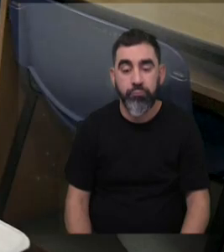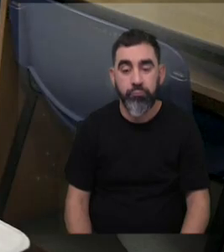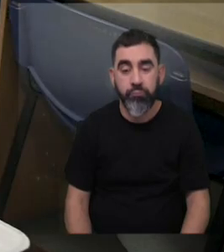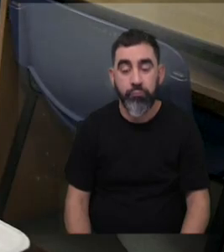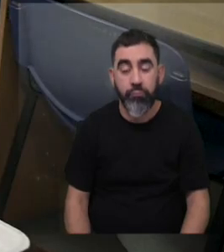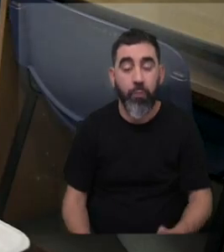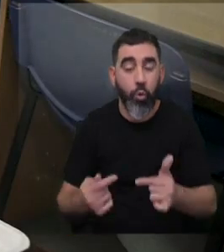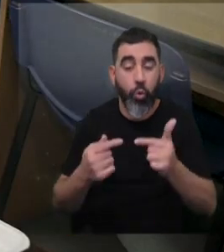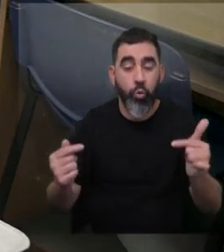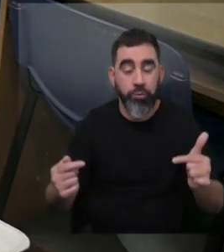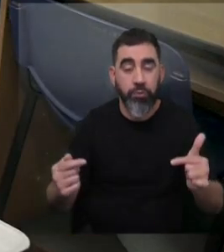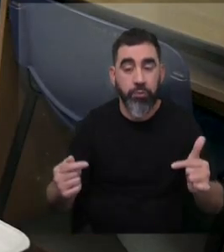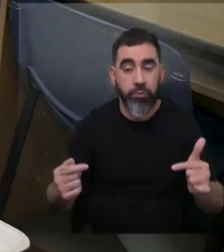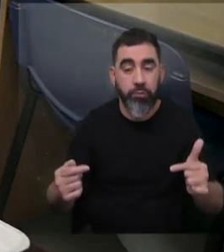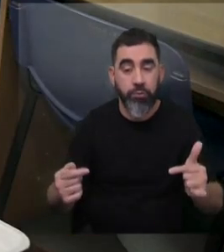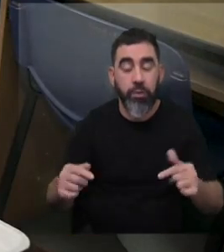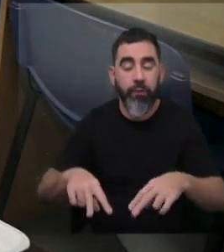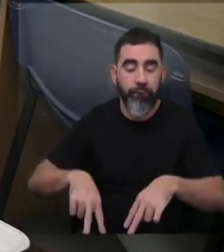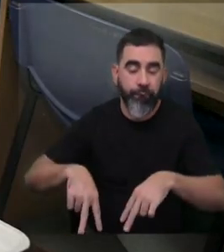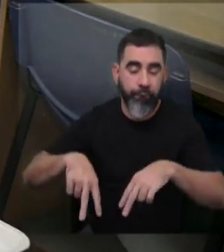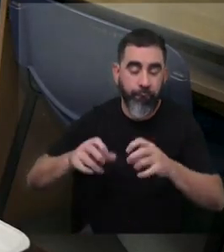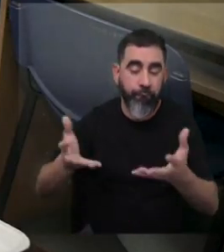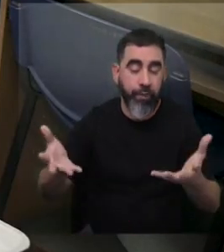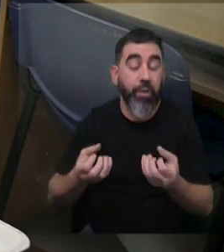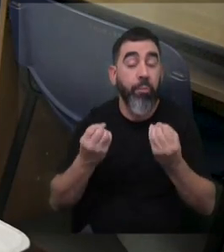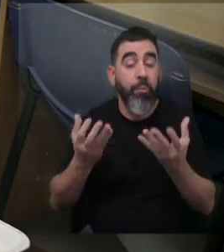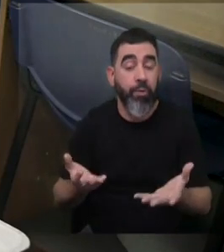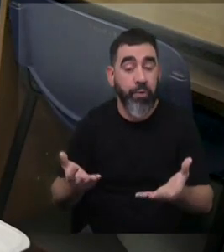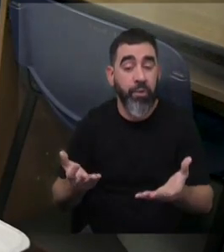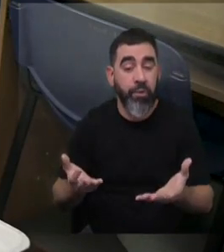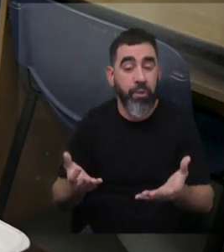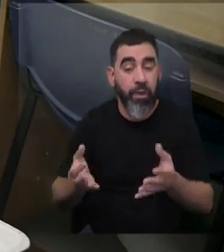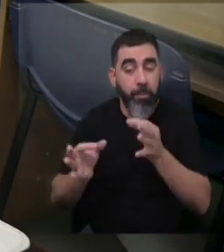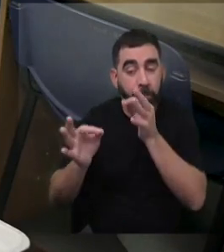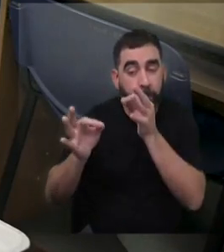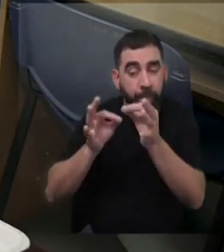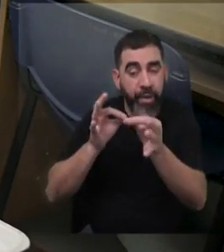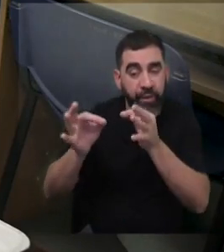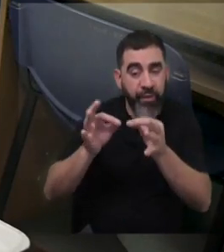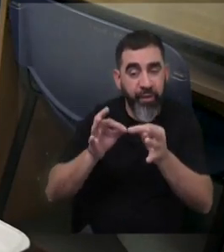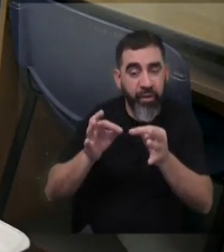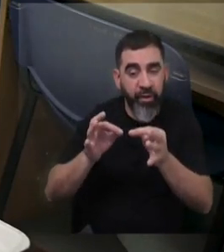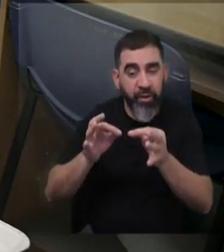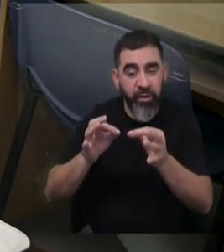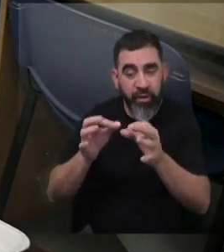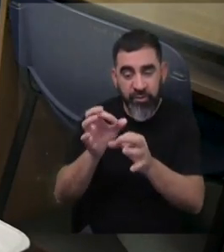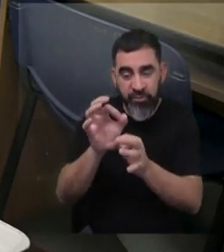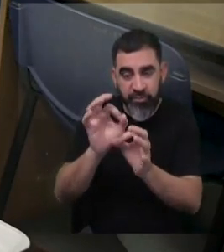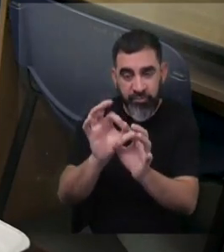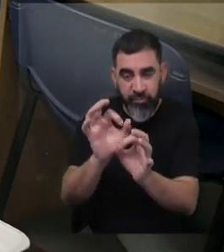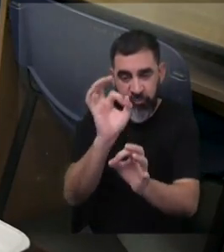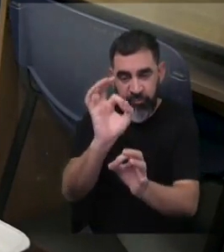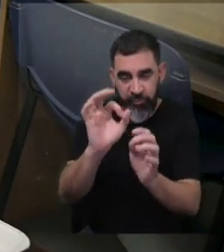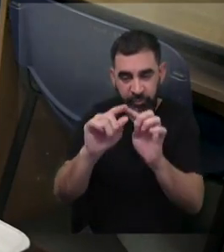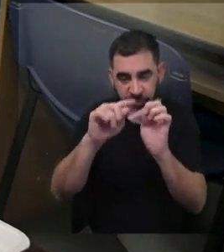que se están estudiando porque midiendo el ancho del